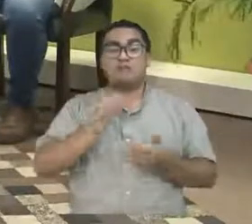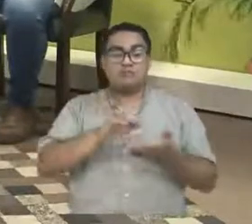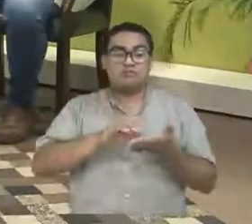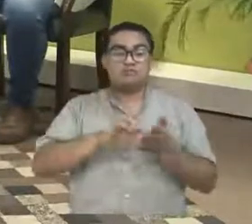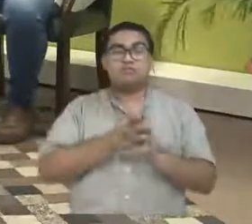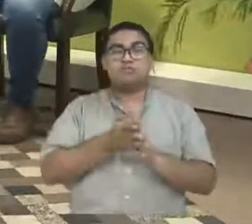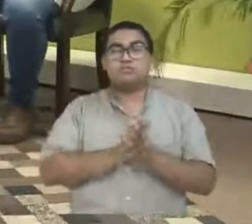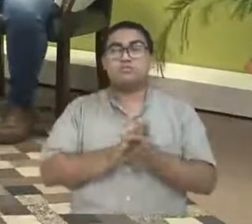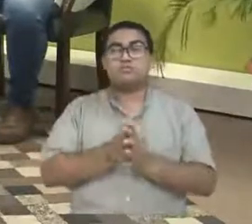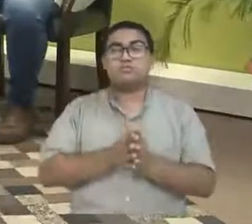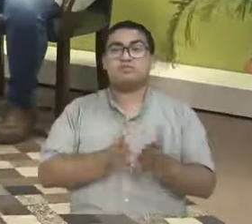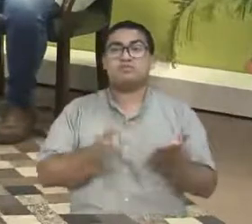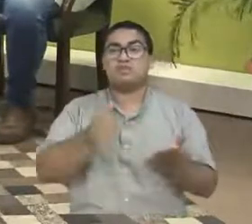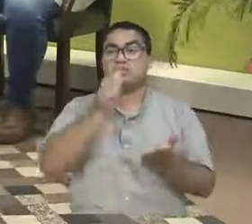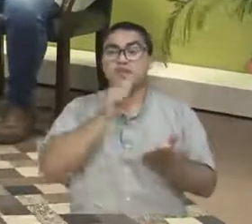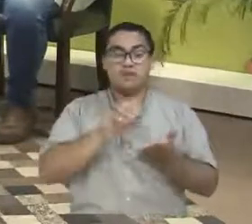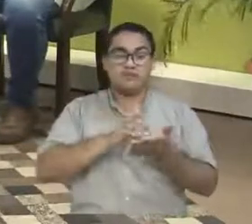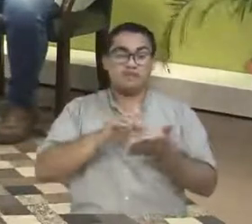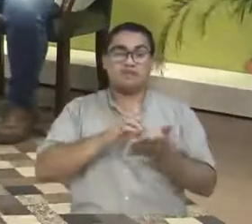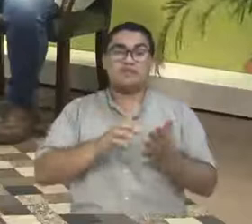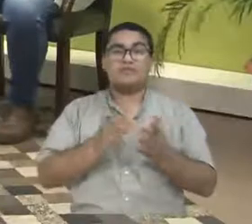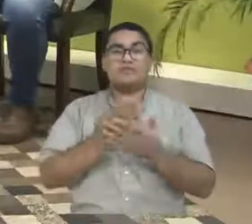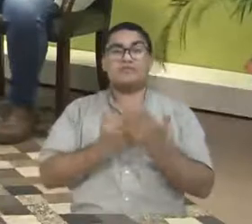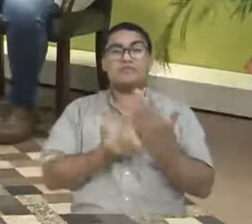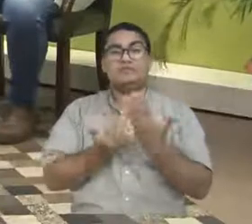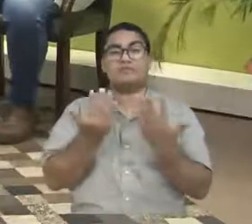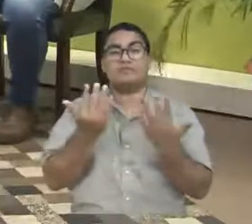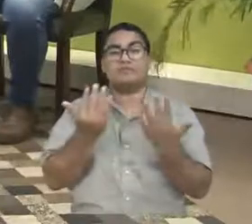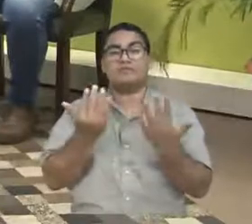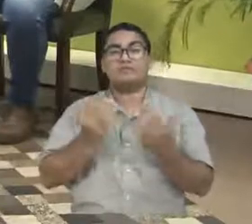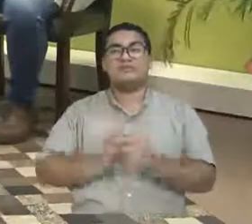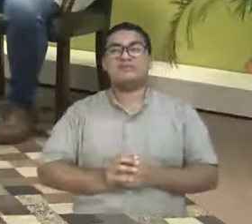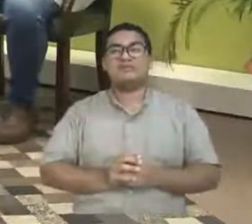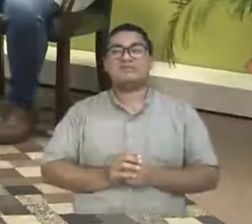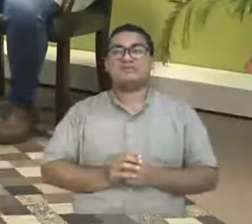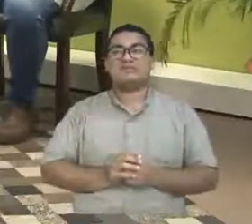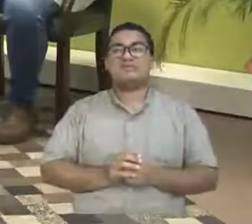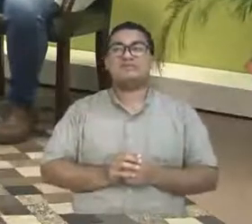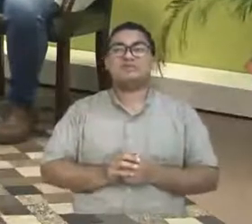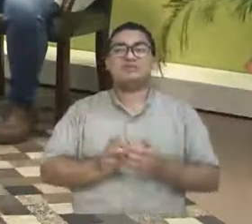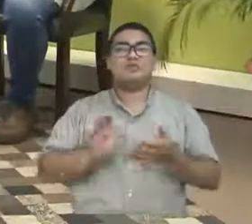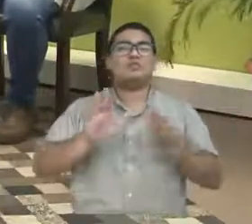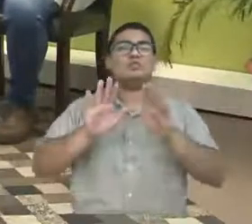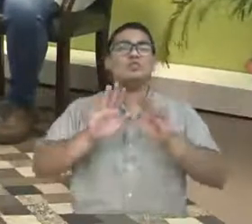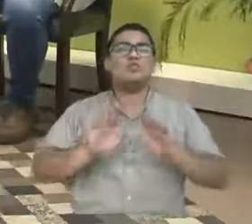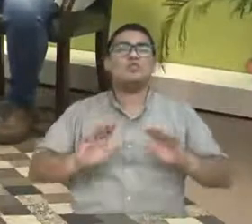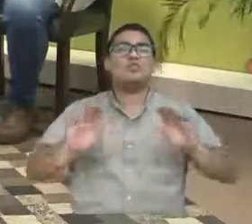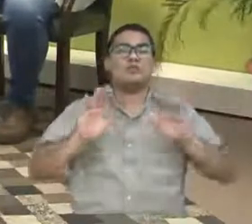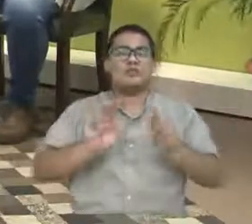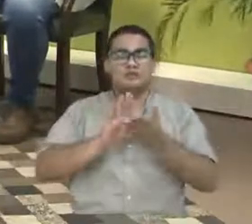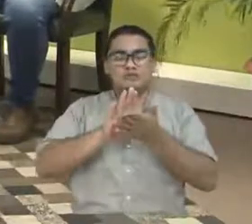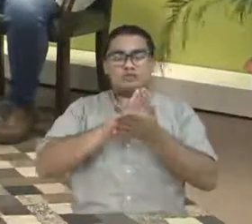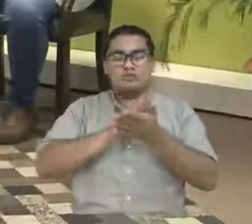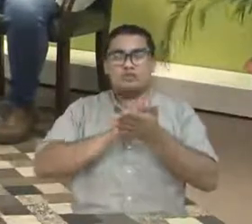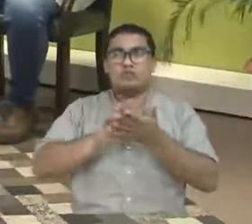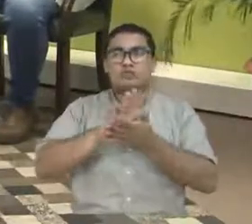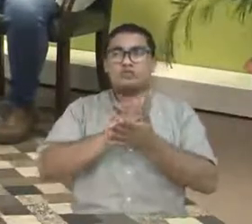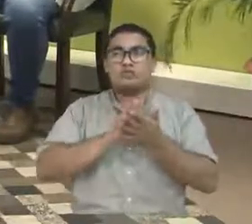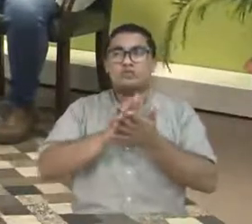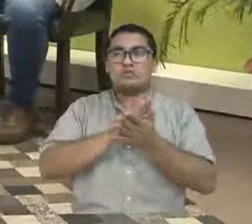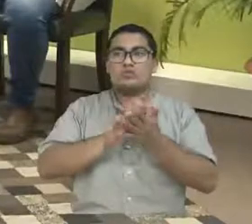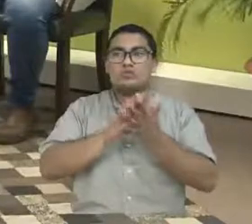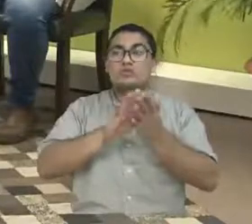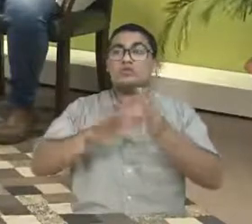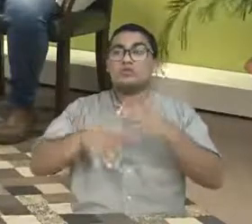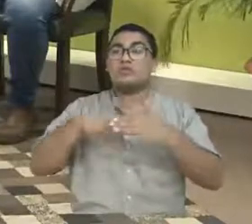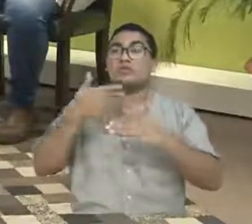nos untamos un poquito de agua y jabón en las manos, frotamos levemente las manos, después entre los